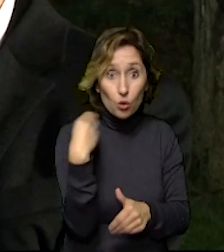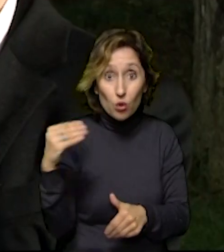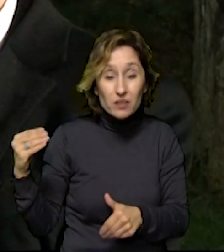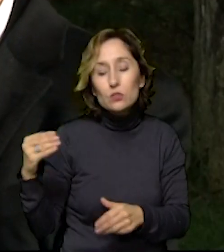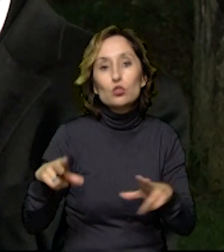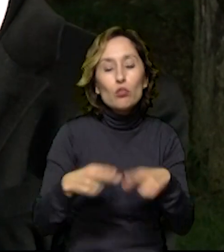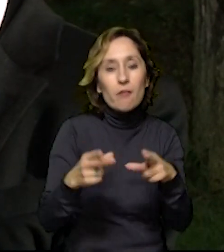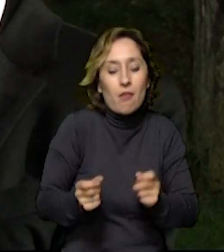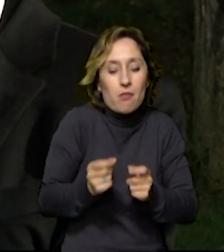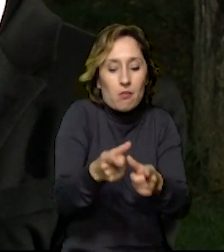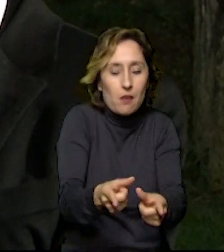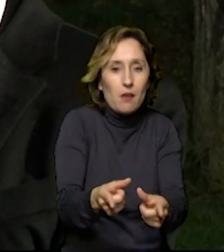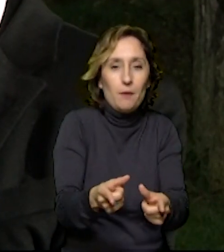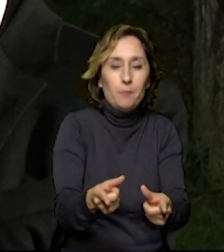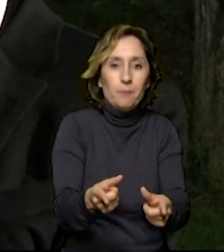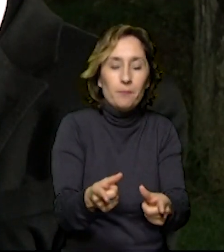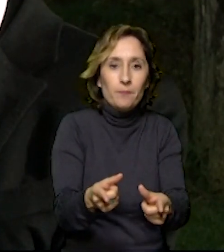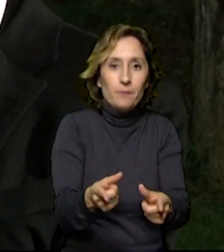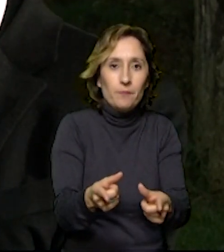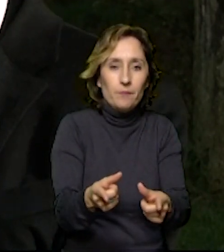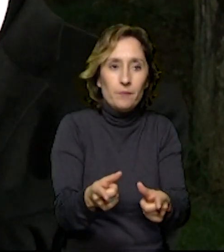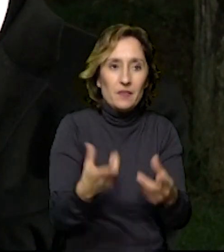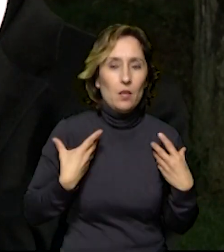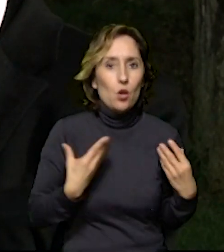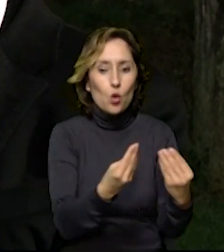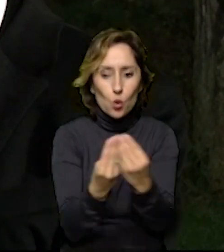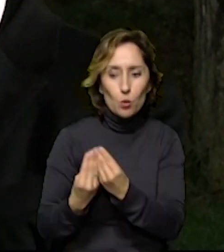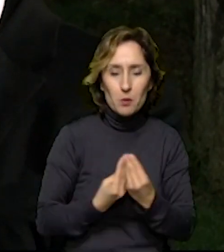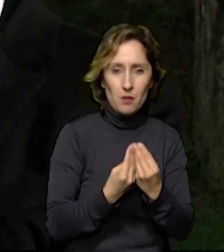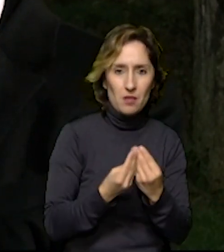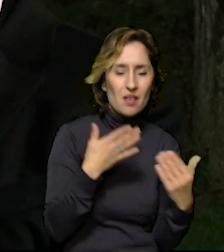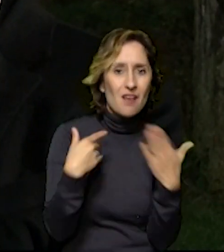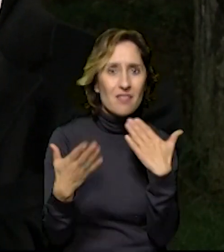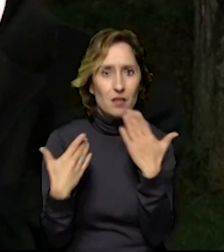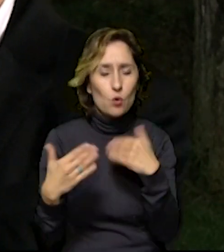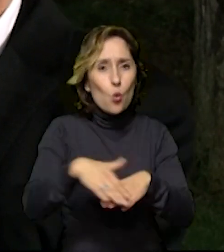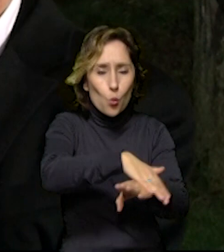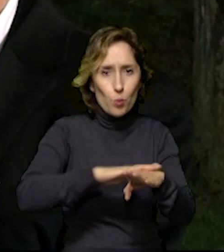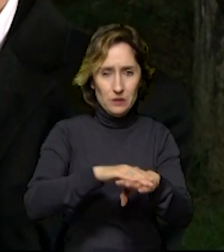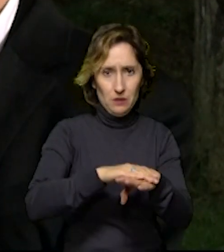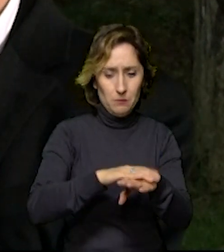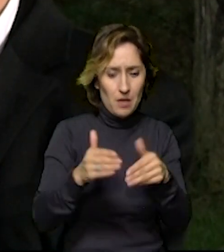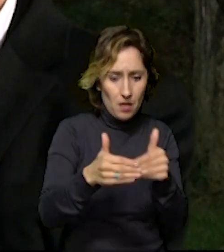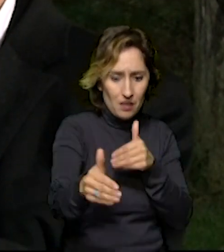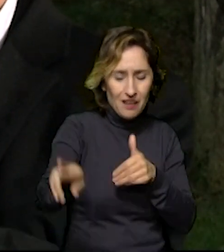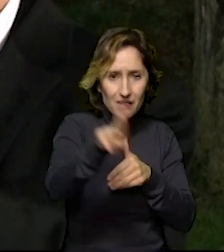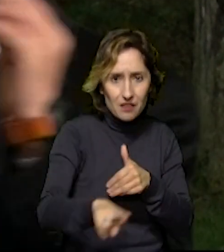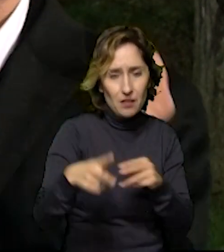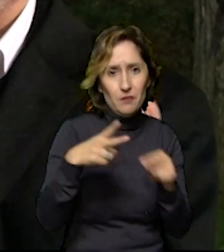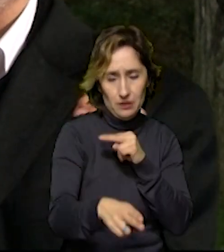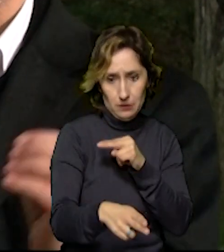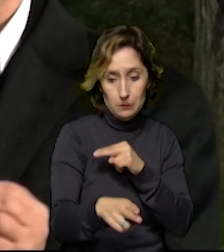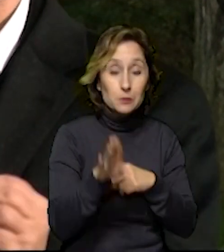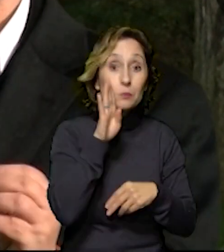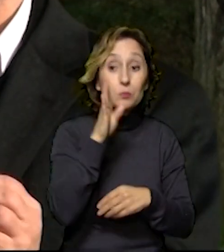una sociedad más basada en la convivencia y en el diálogo y en las garantías de no repetición. Igual que